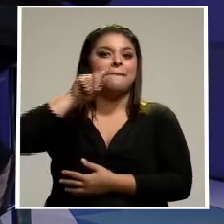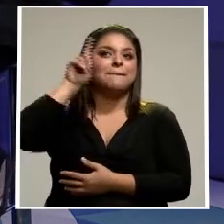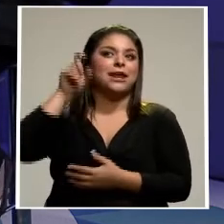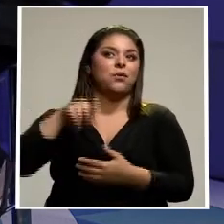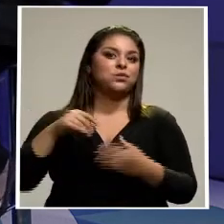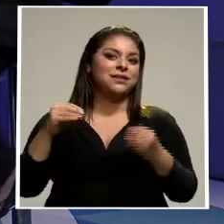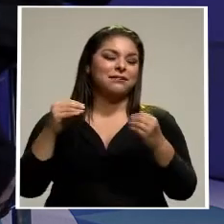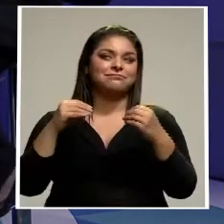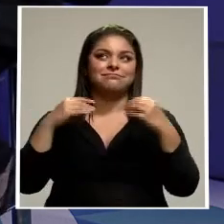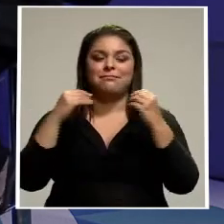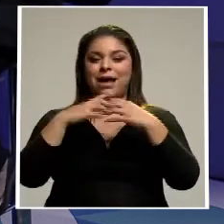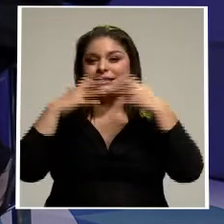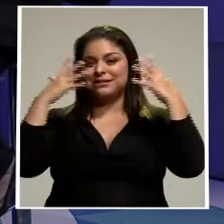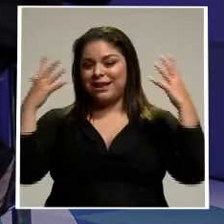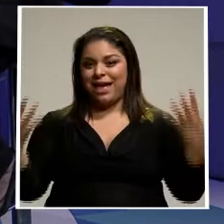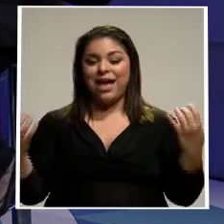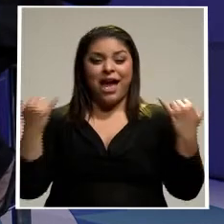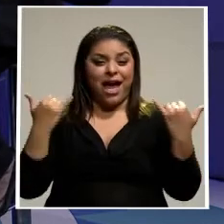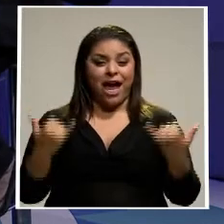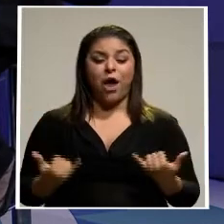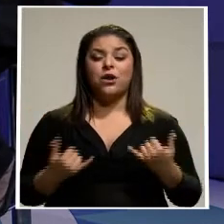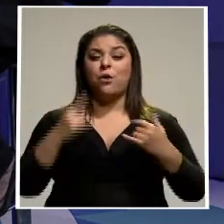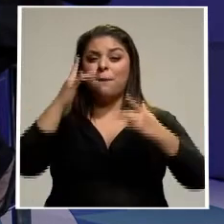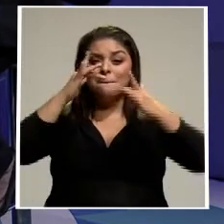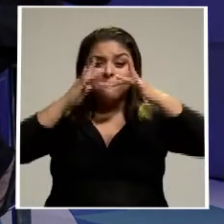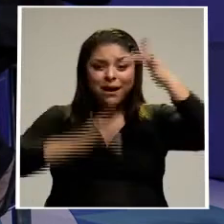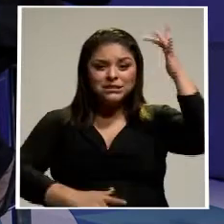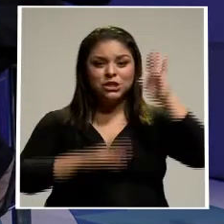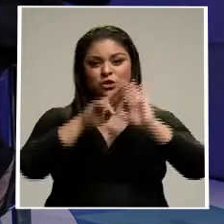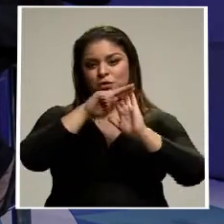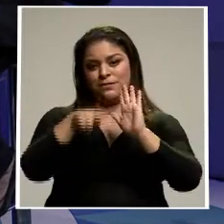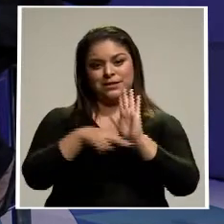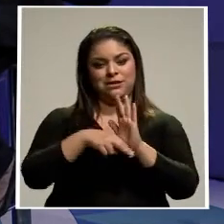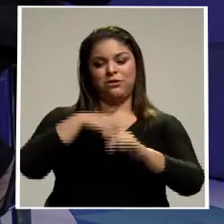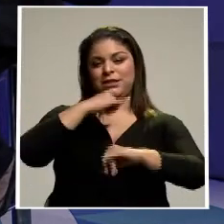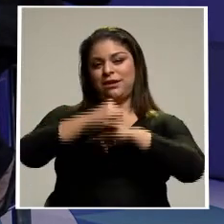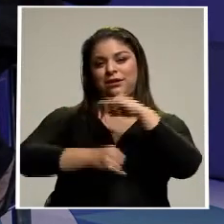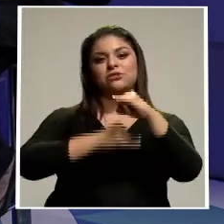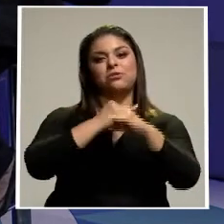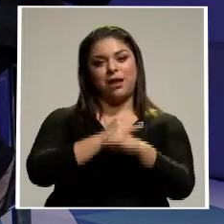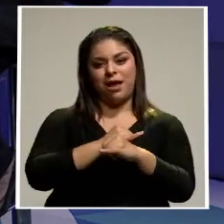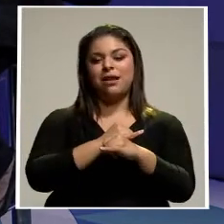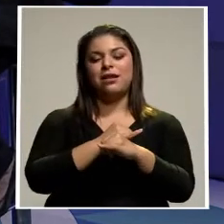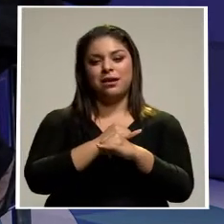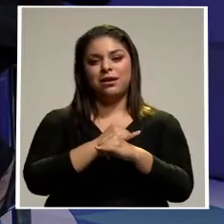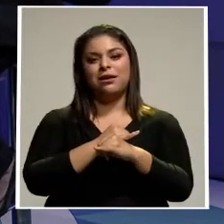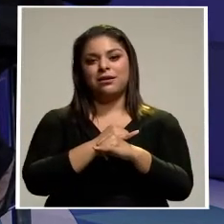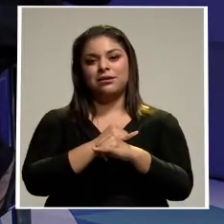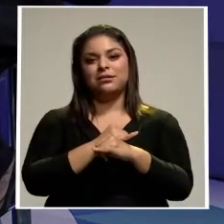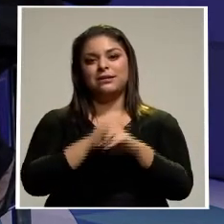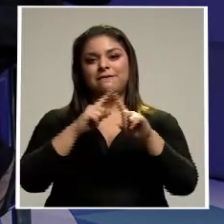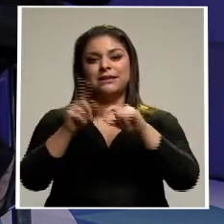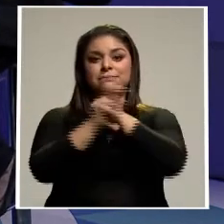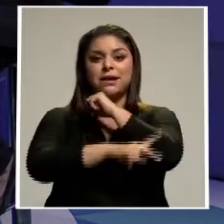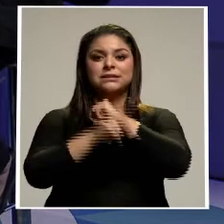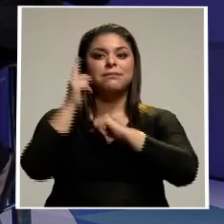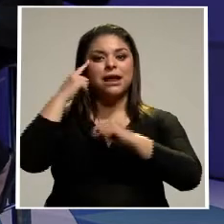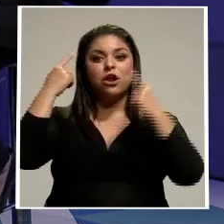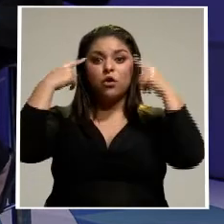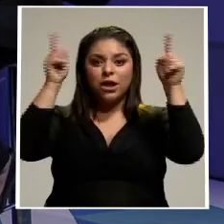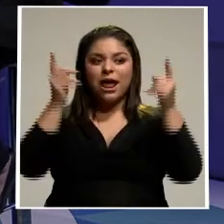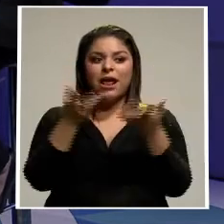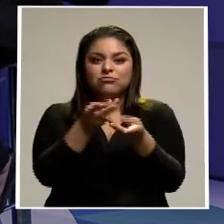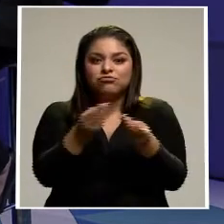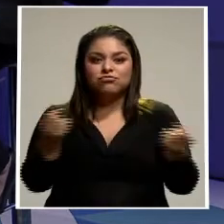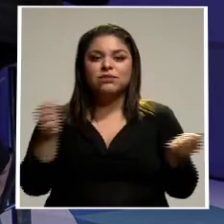Sí, no, en este momento hay un vacío normativo a nivel internacional y de los estados para abordar ese tipo de